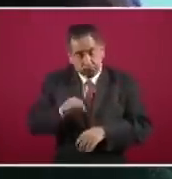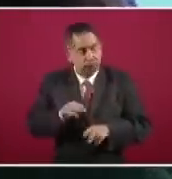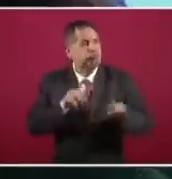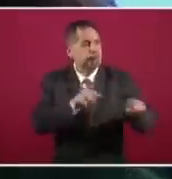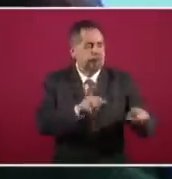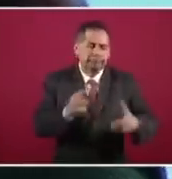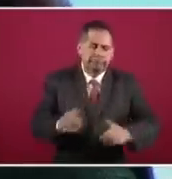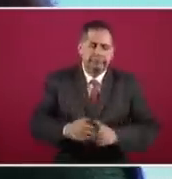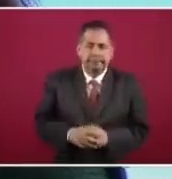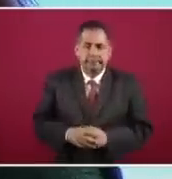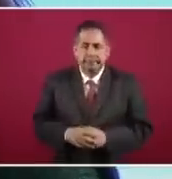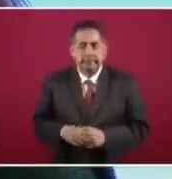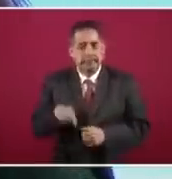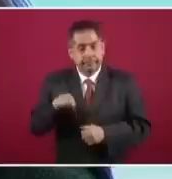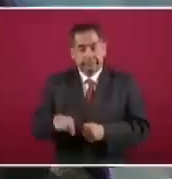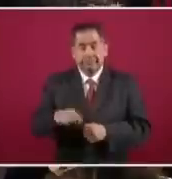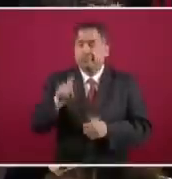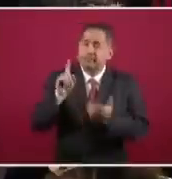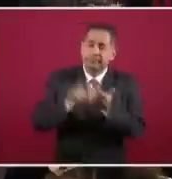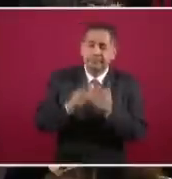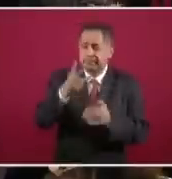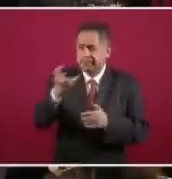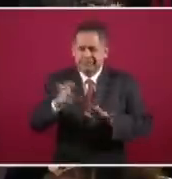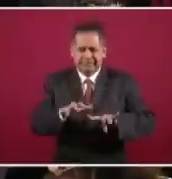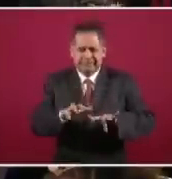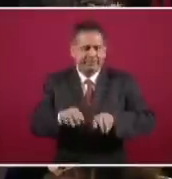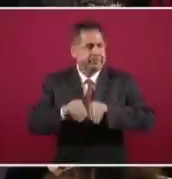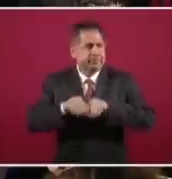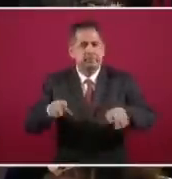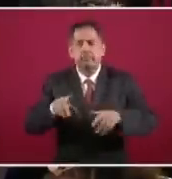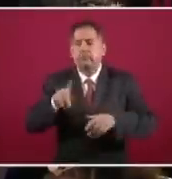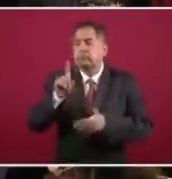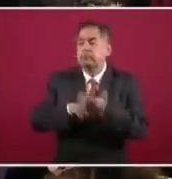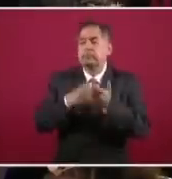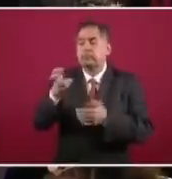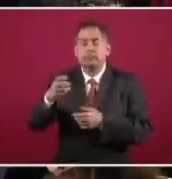Se proporcionaron a través de 1,300 servidores públicos